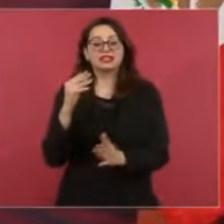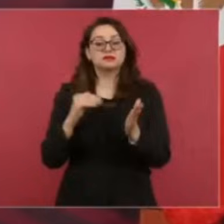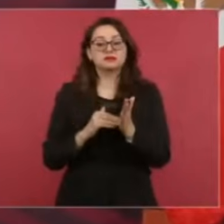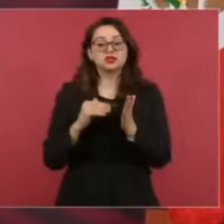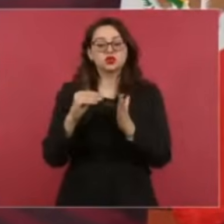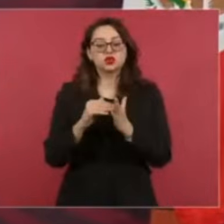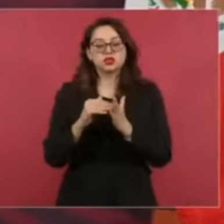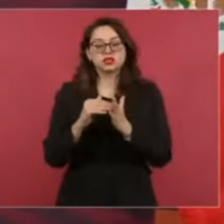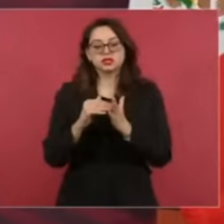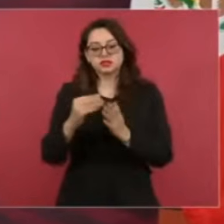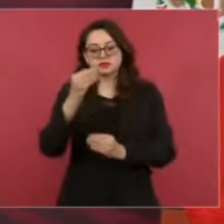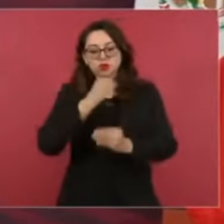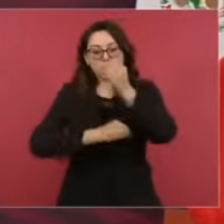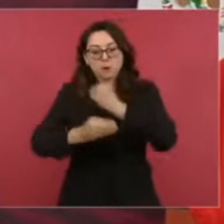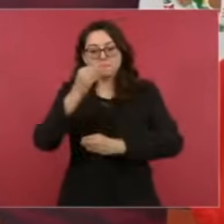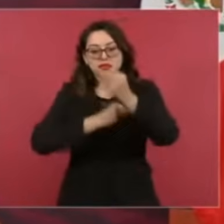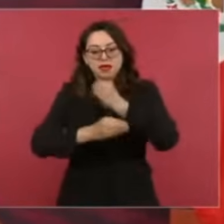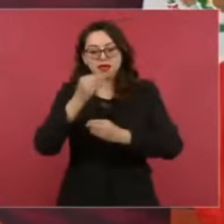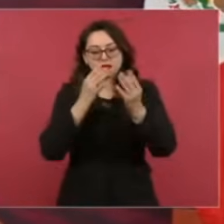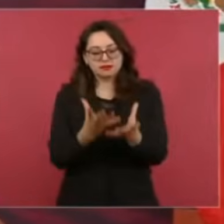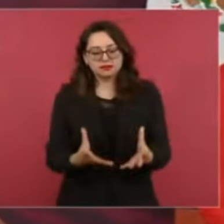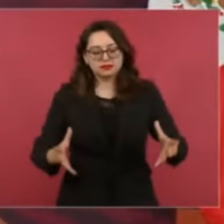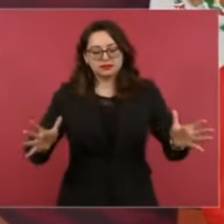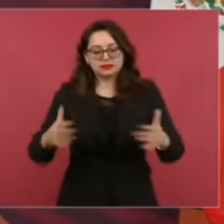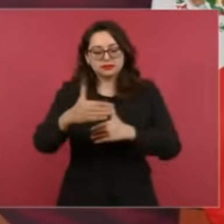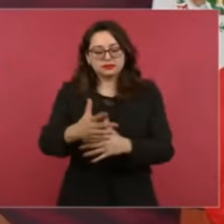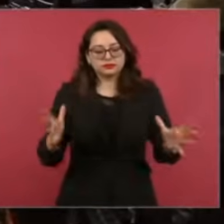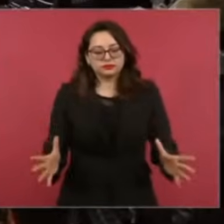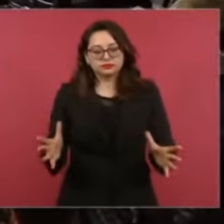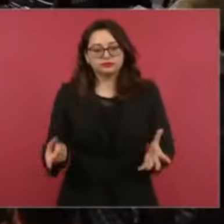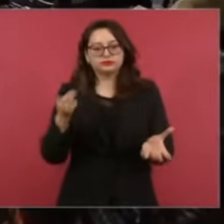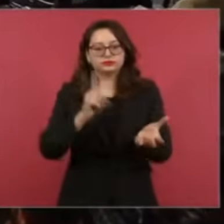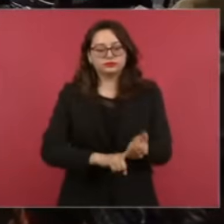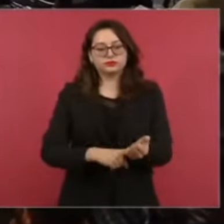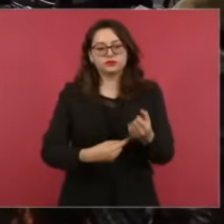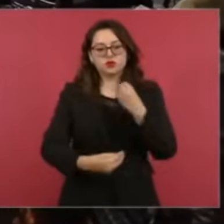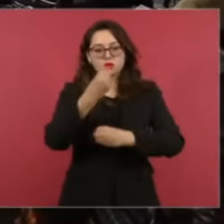con 24 productos, incluidos los huevos.